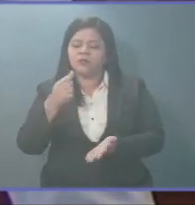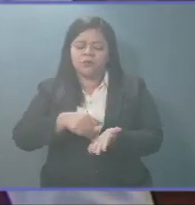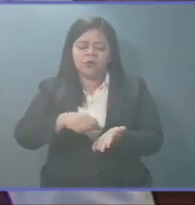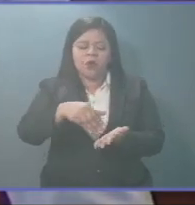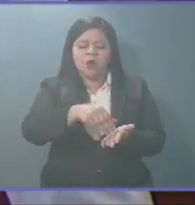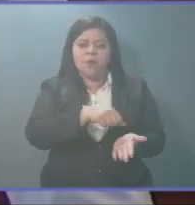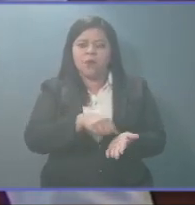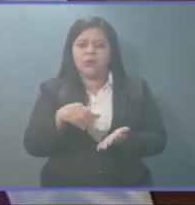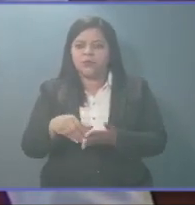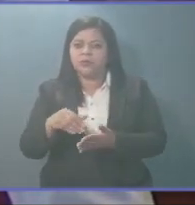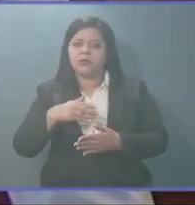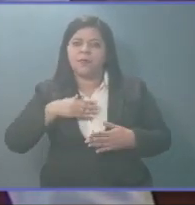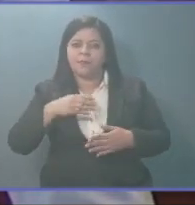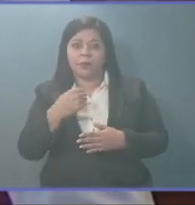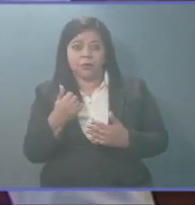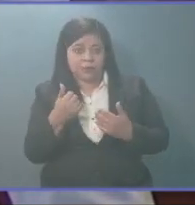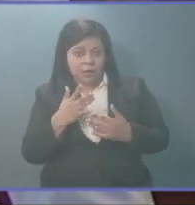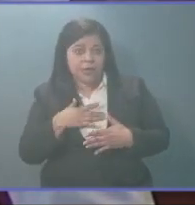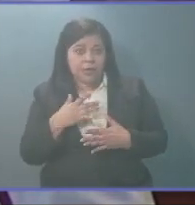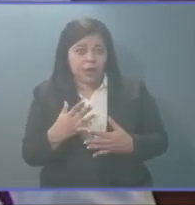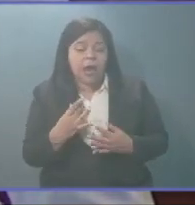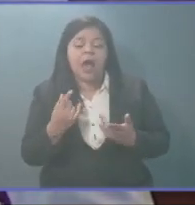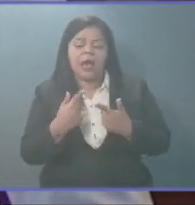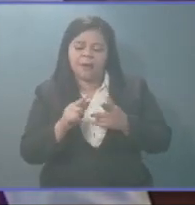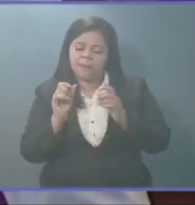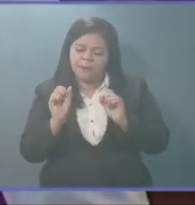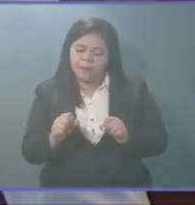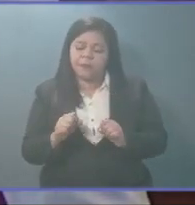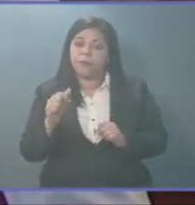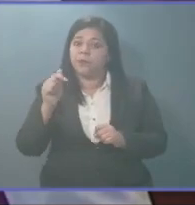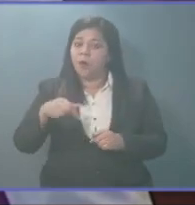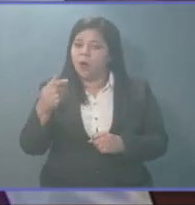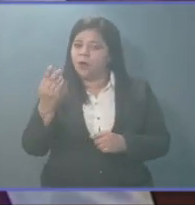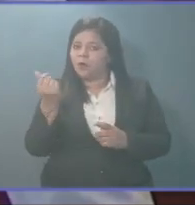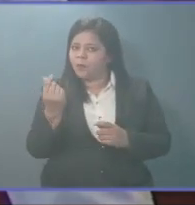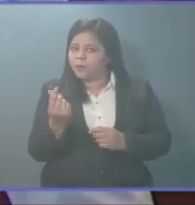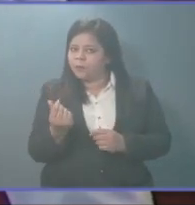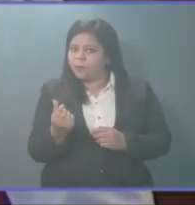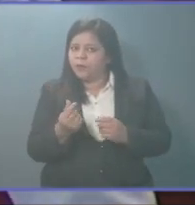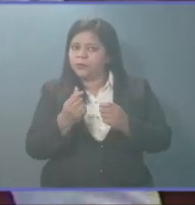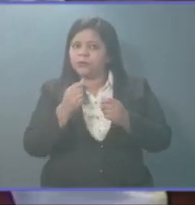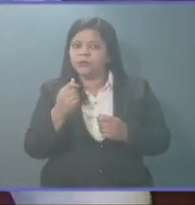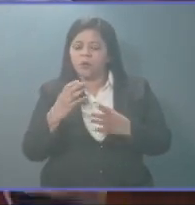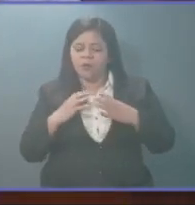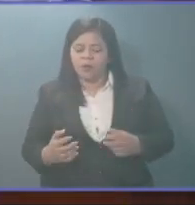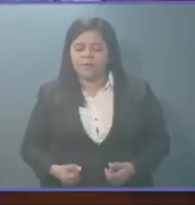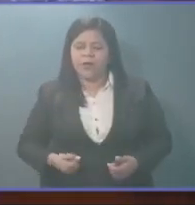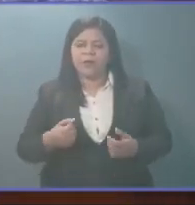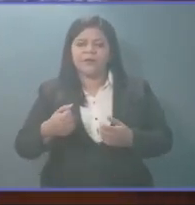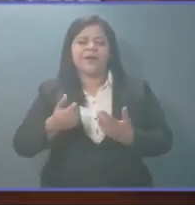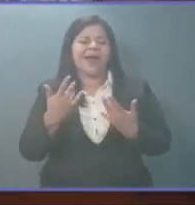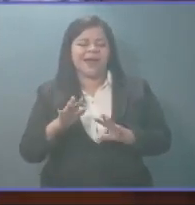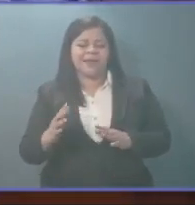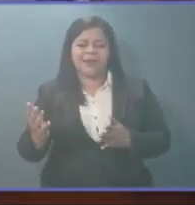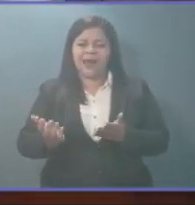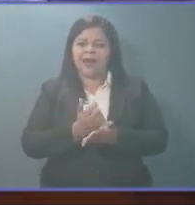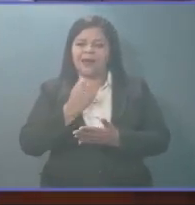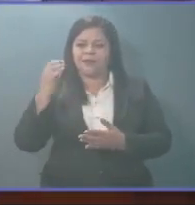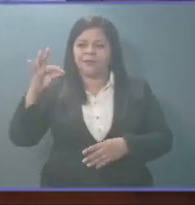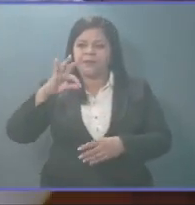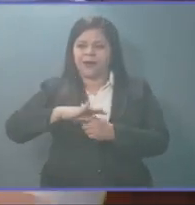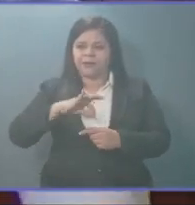que le generaban simpatía y que con los recursos del Estado forzaban sus apoyos en las urnas.